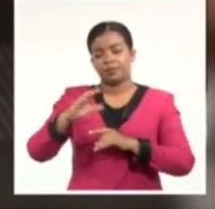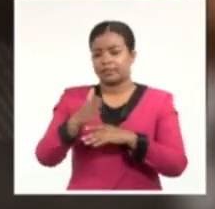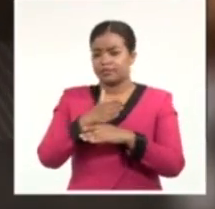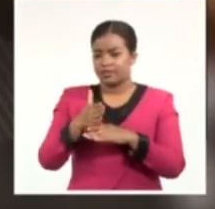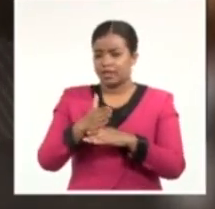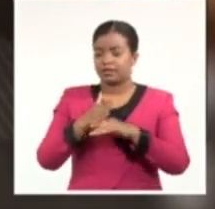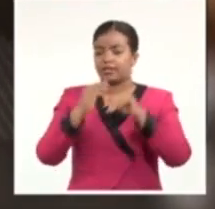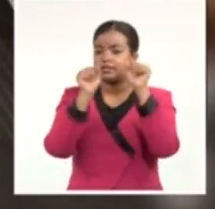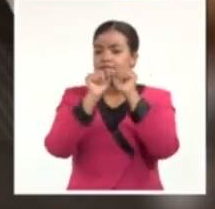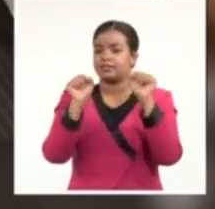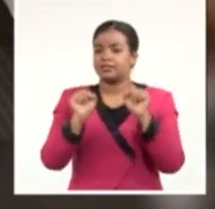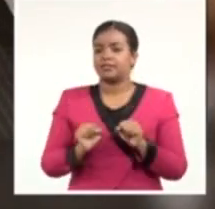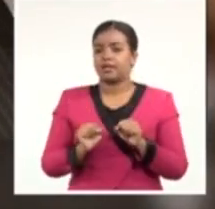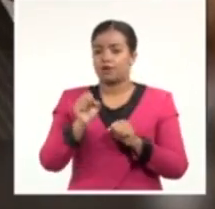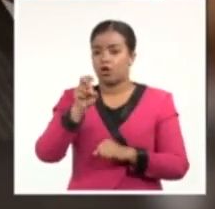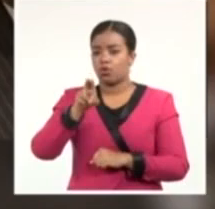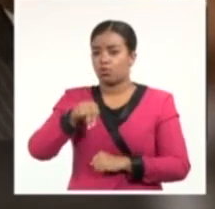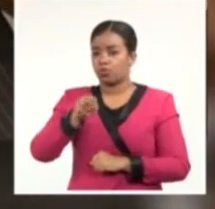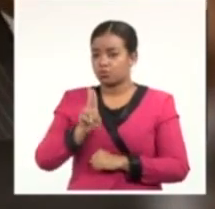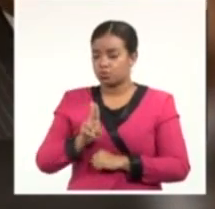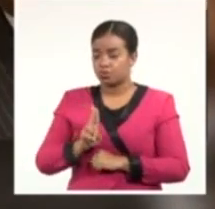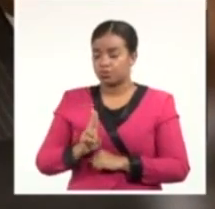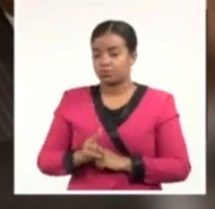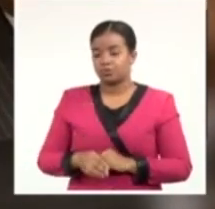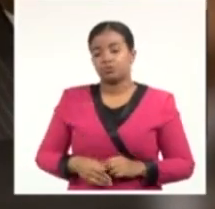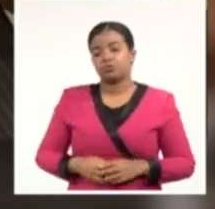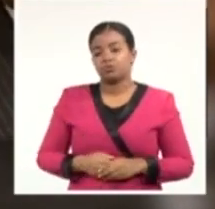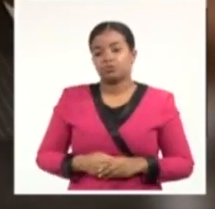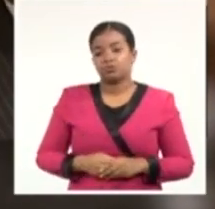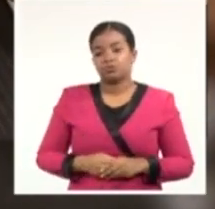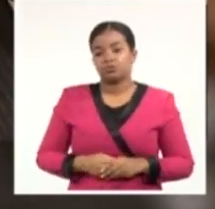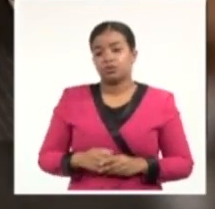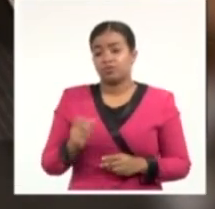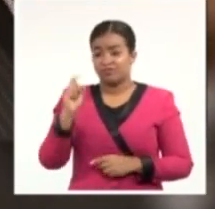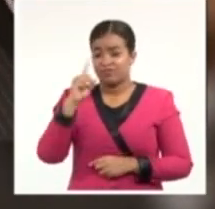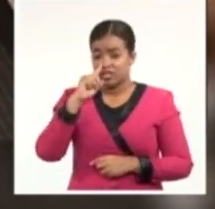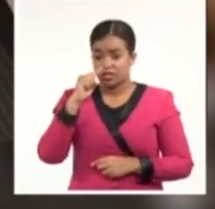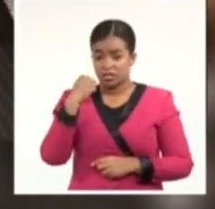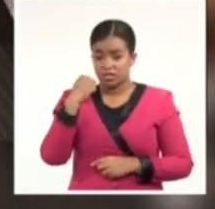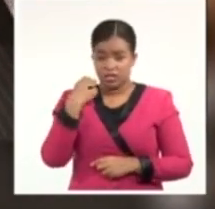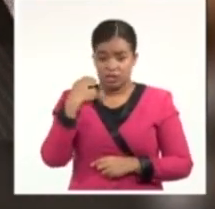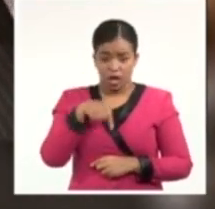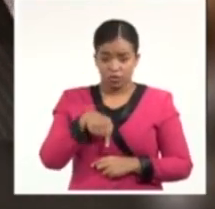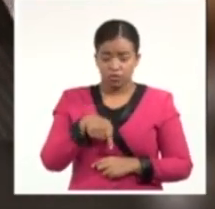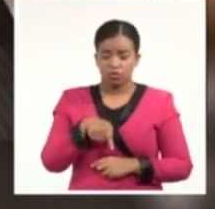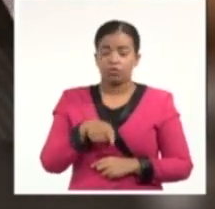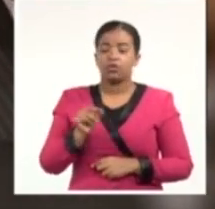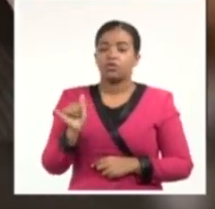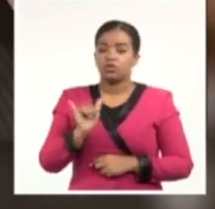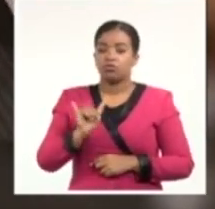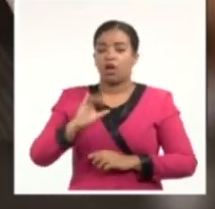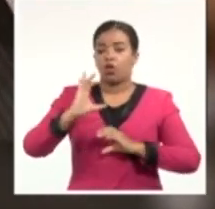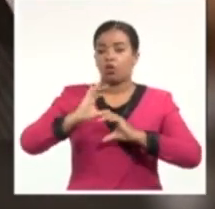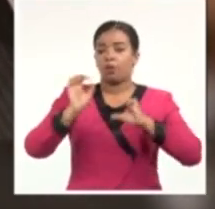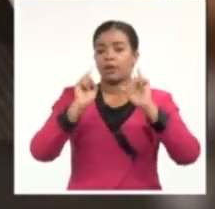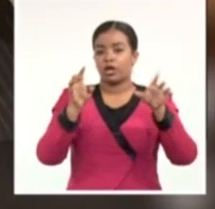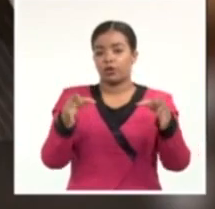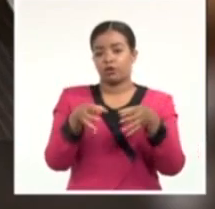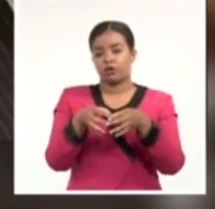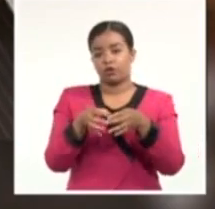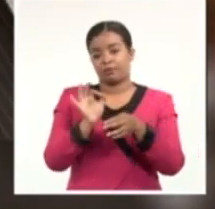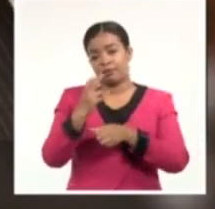sistema de las Naciones Unidas y a fin de año se producirá la cumbre de los líderes y